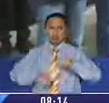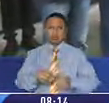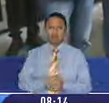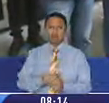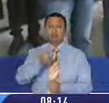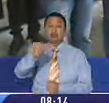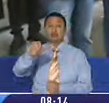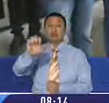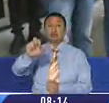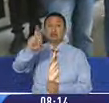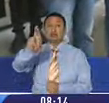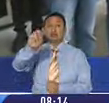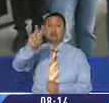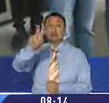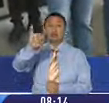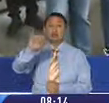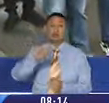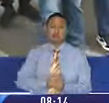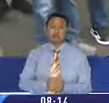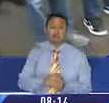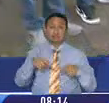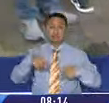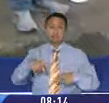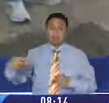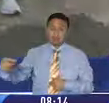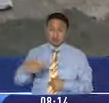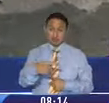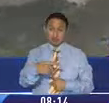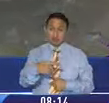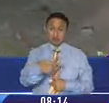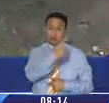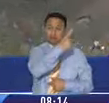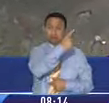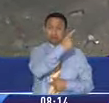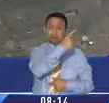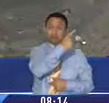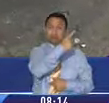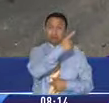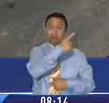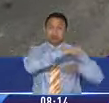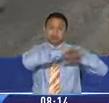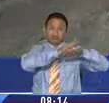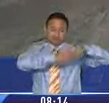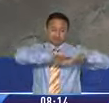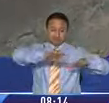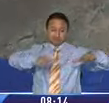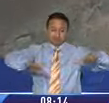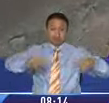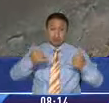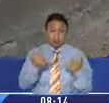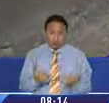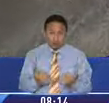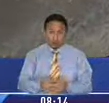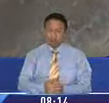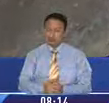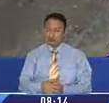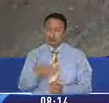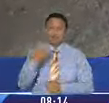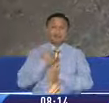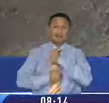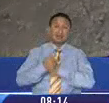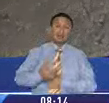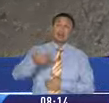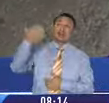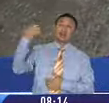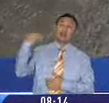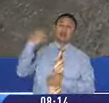Yerobi. Como ustedes ven en imágenes, son baches profundos, el asfalto deteriorado, y este es un problema no de ahora, sino de varios años. Y donde